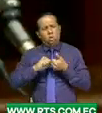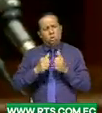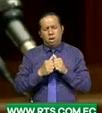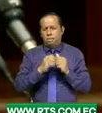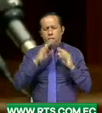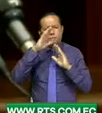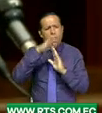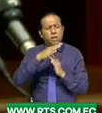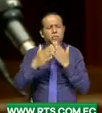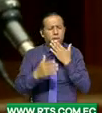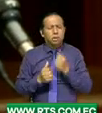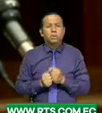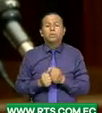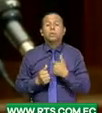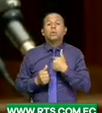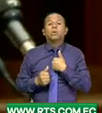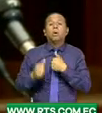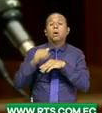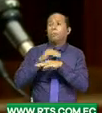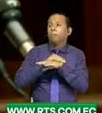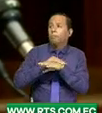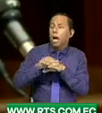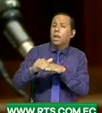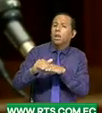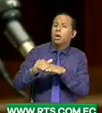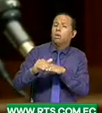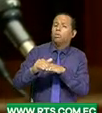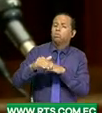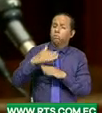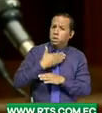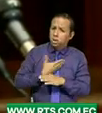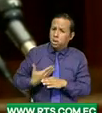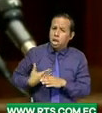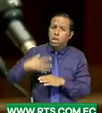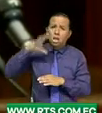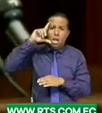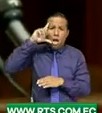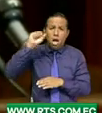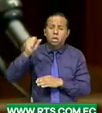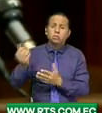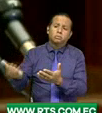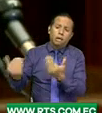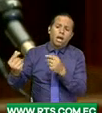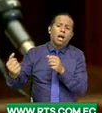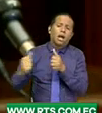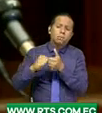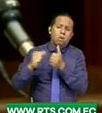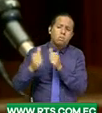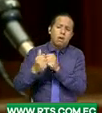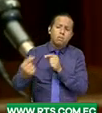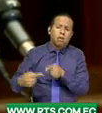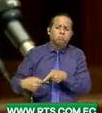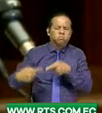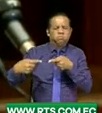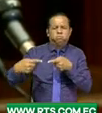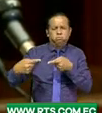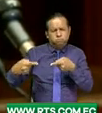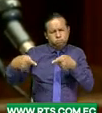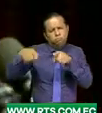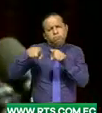Invito al señor presidente de la República a conciliar, a entablar mesas de